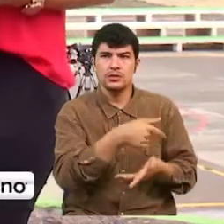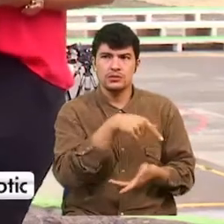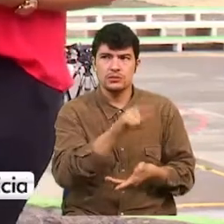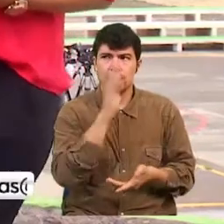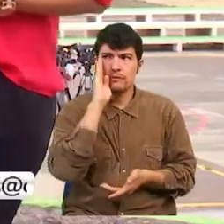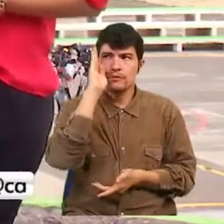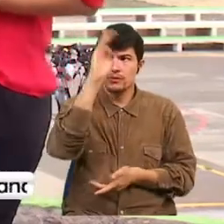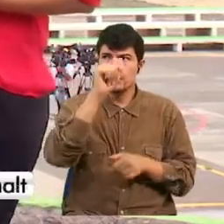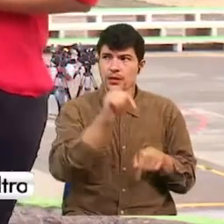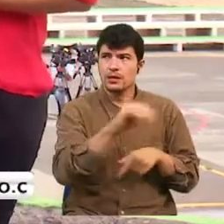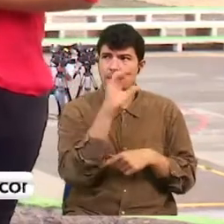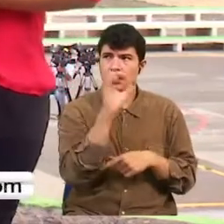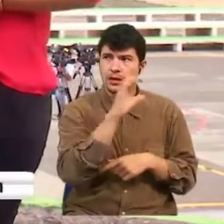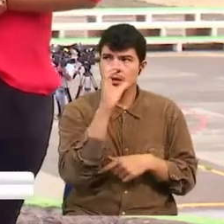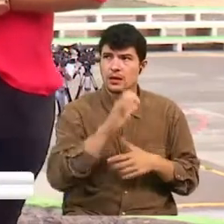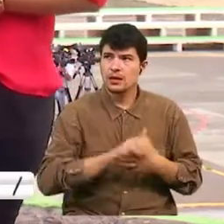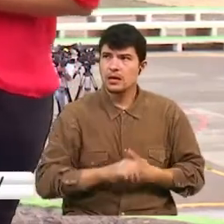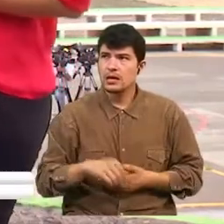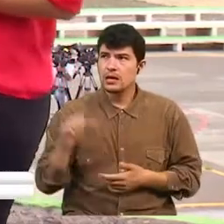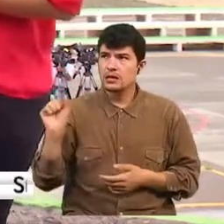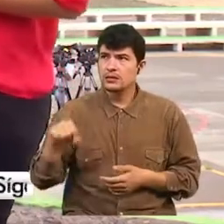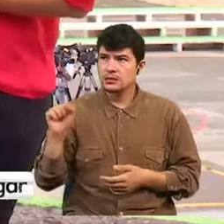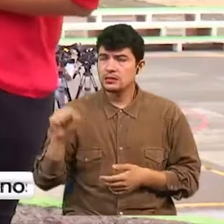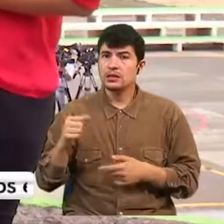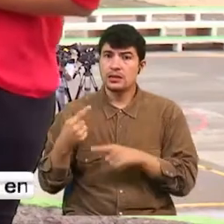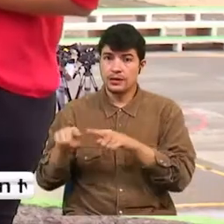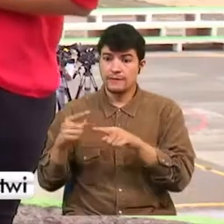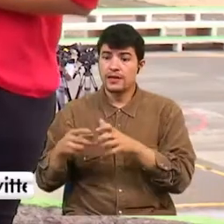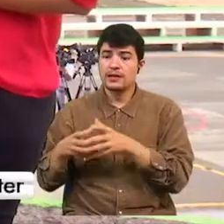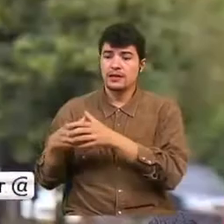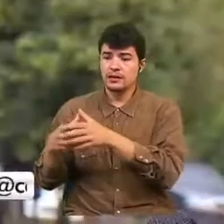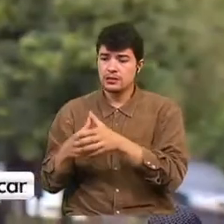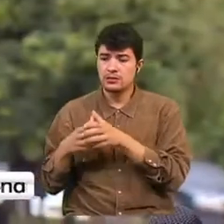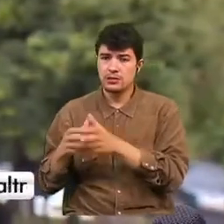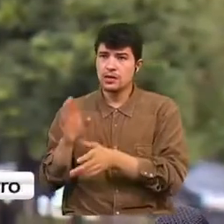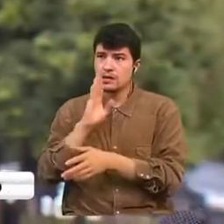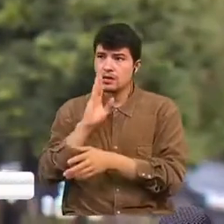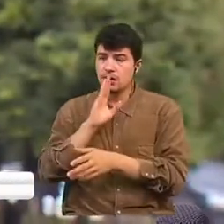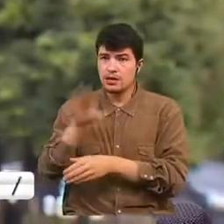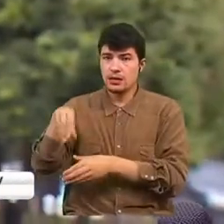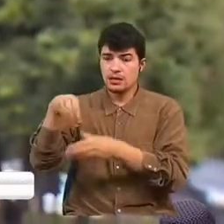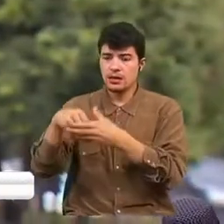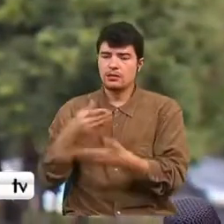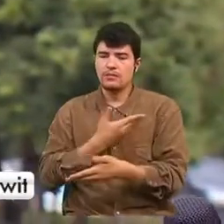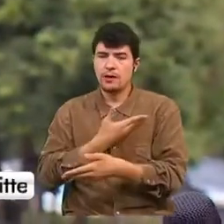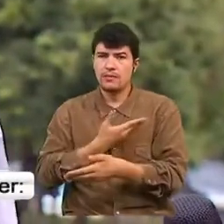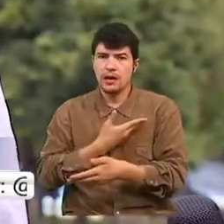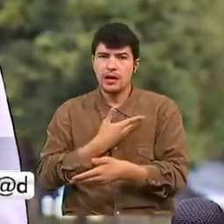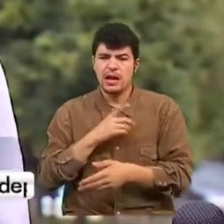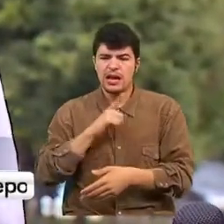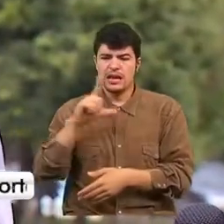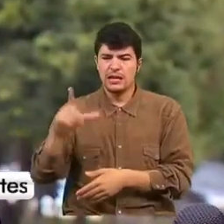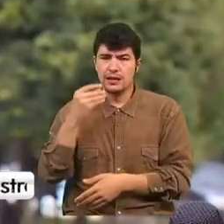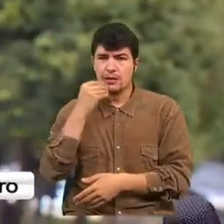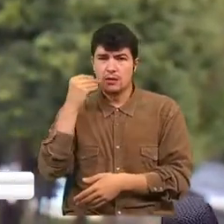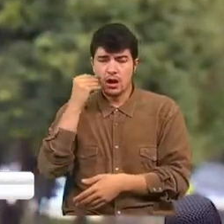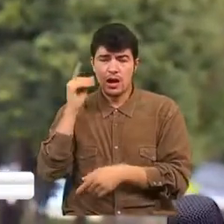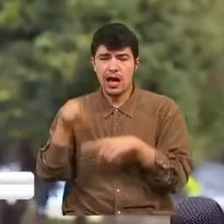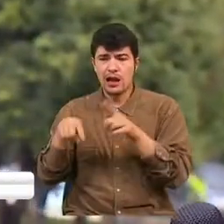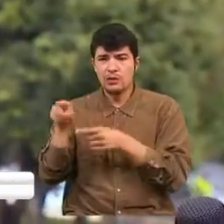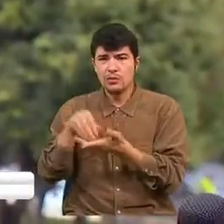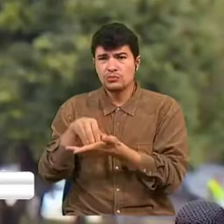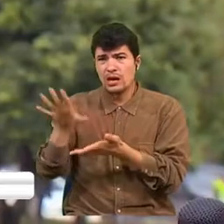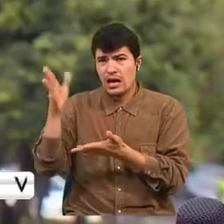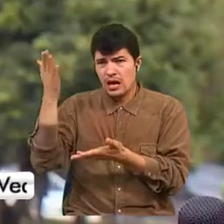de nuestro país. Así es, muchas de estas asociaciones son conformadas por madres cabeza de familia, muchas por víctimas de